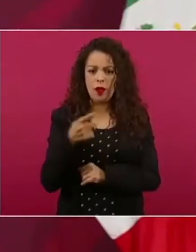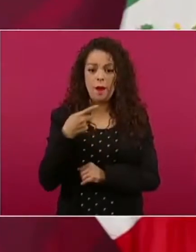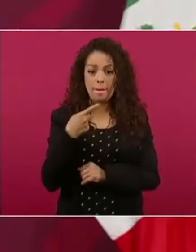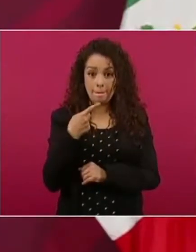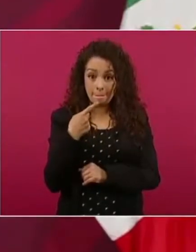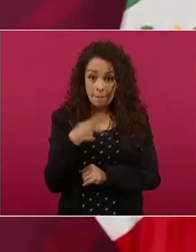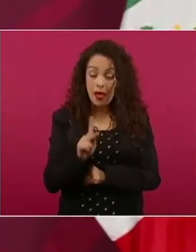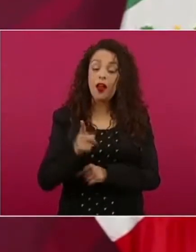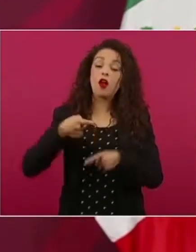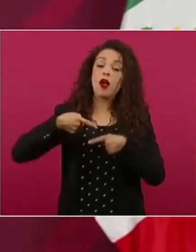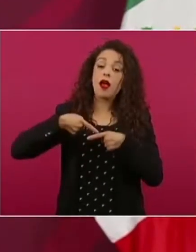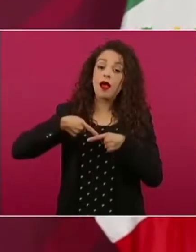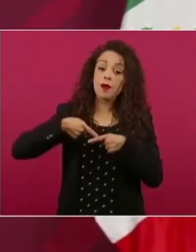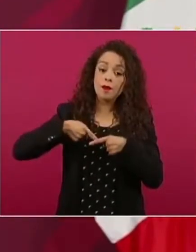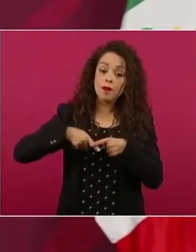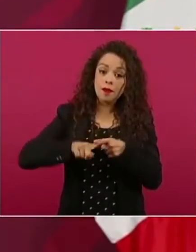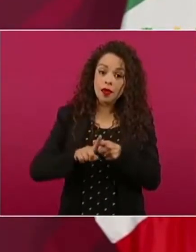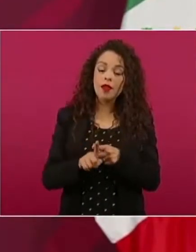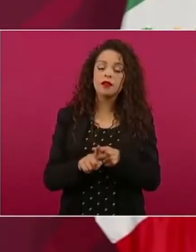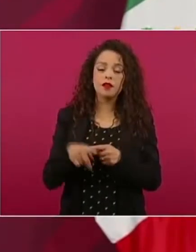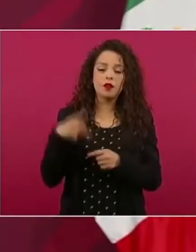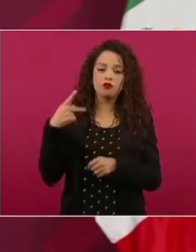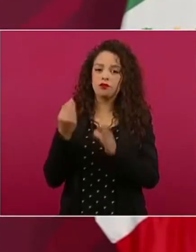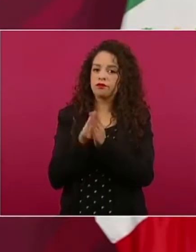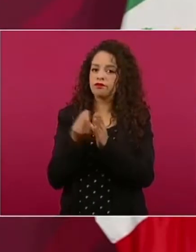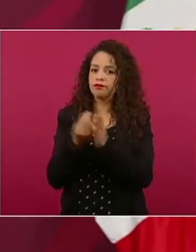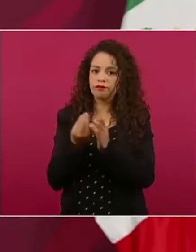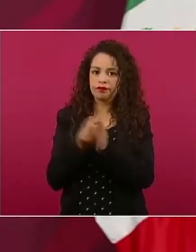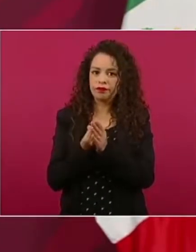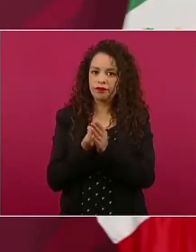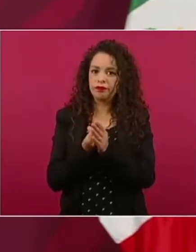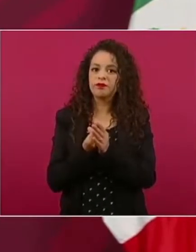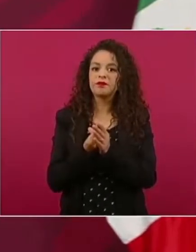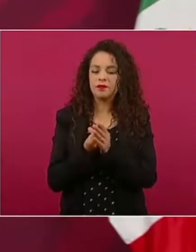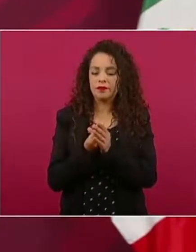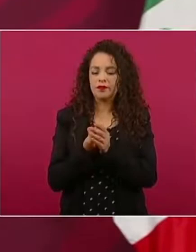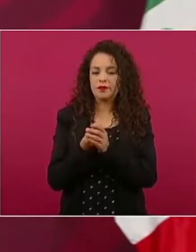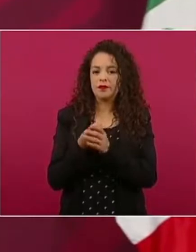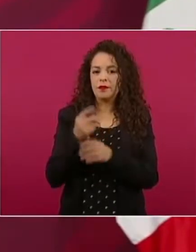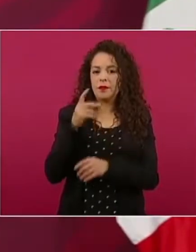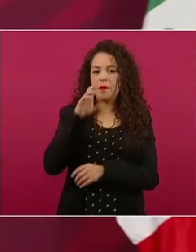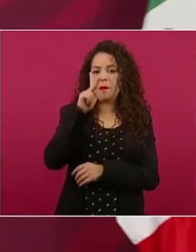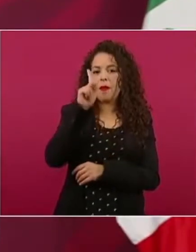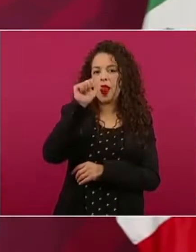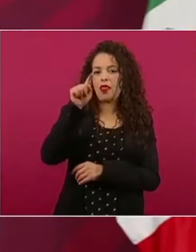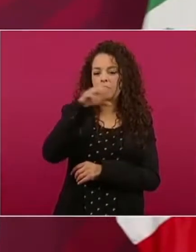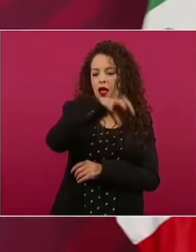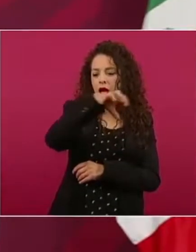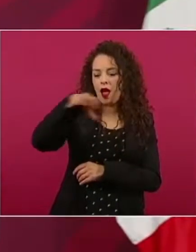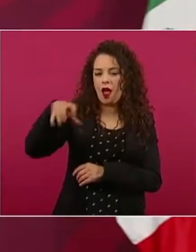se inicia un proceso de algunas plantas. Es una cosa